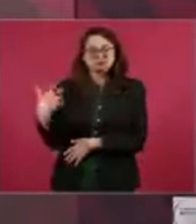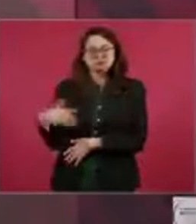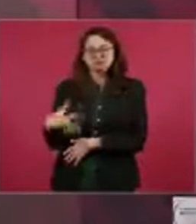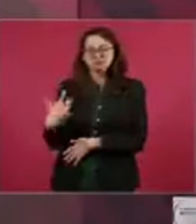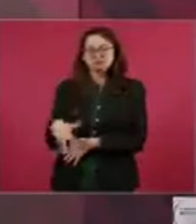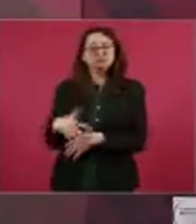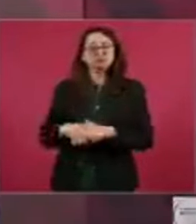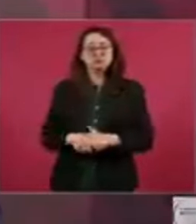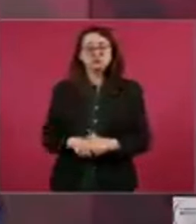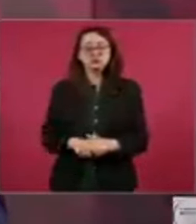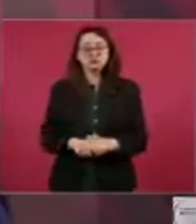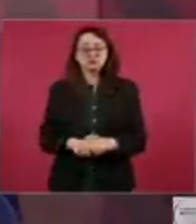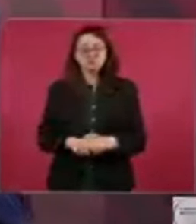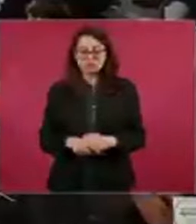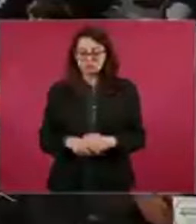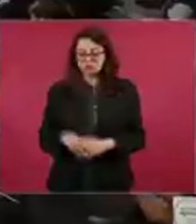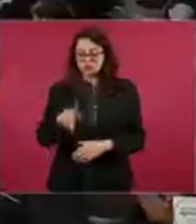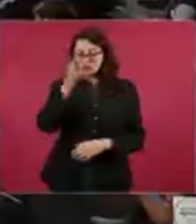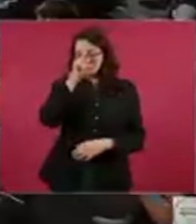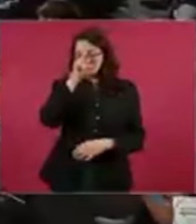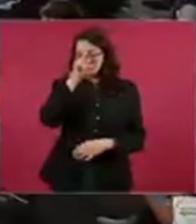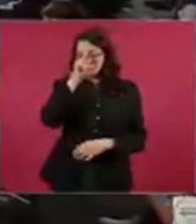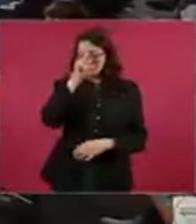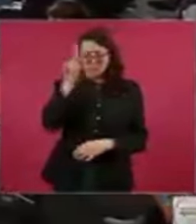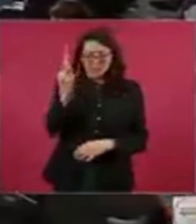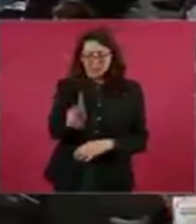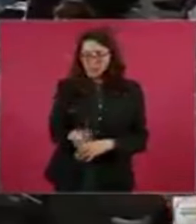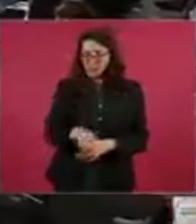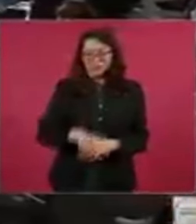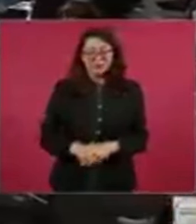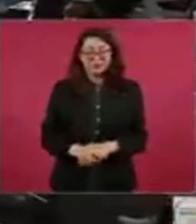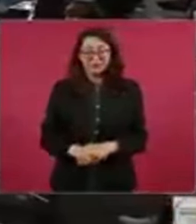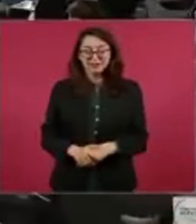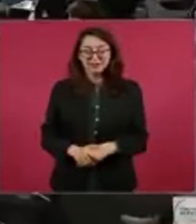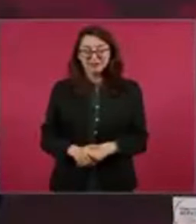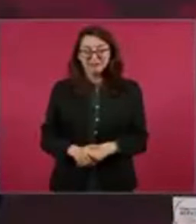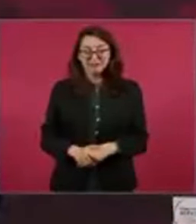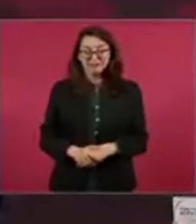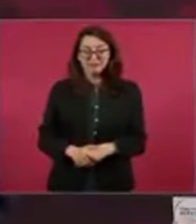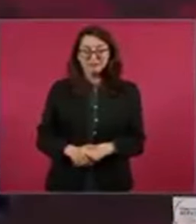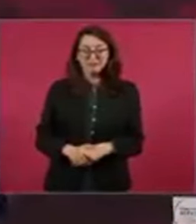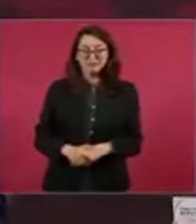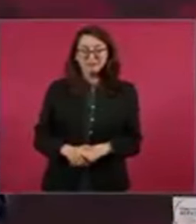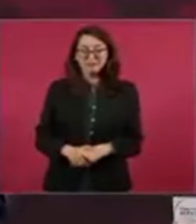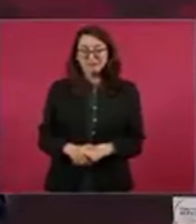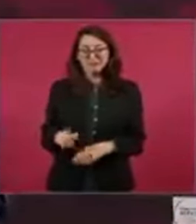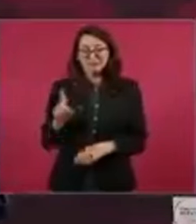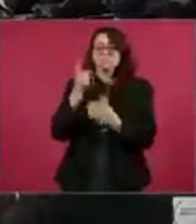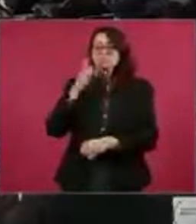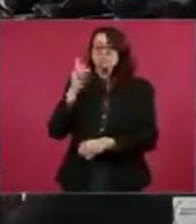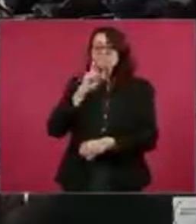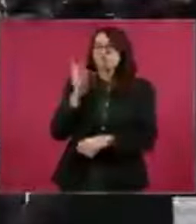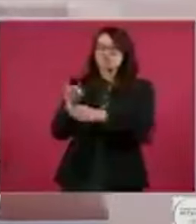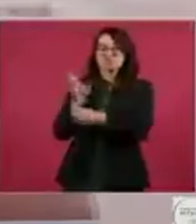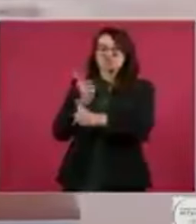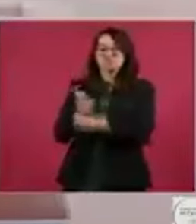derecha no más este a la derecha de iberdrola y